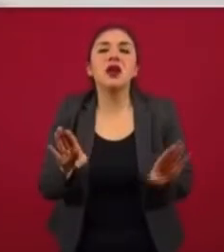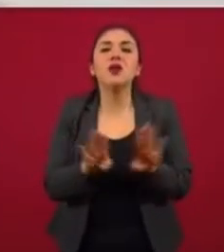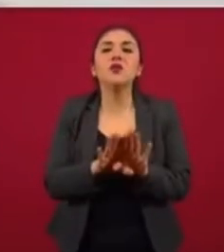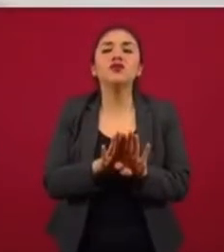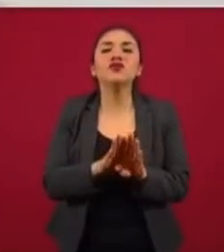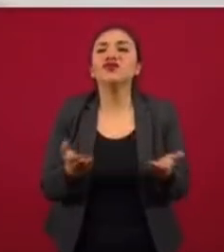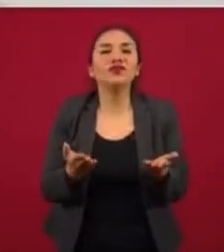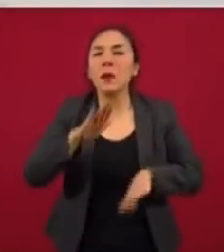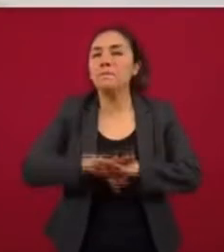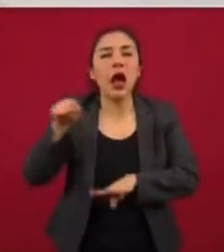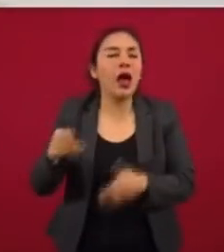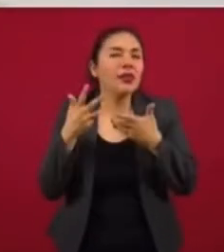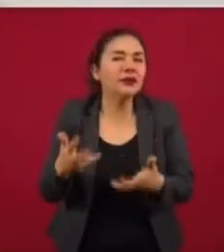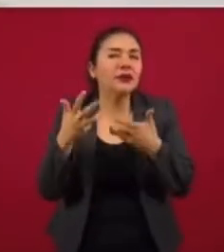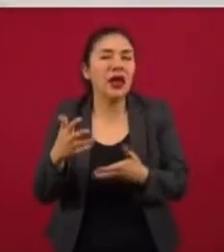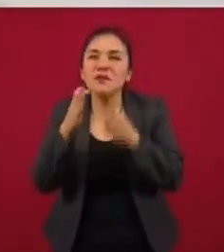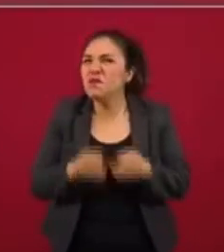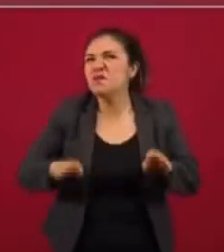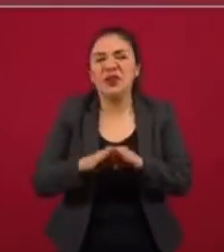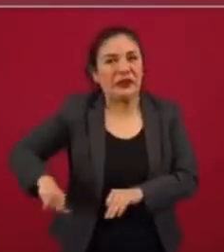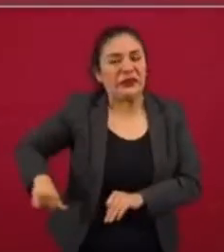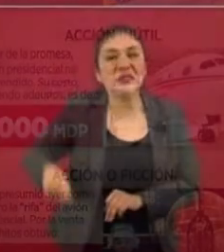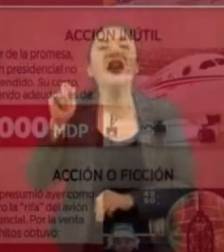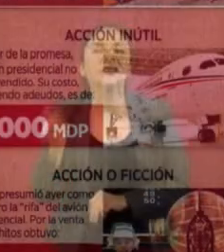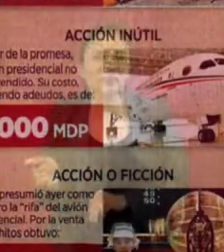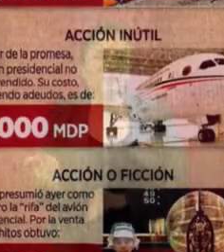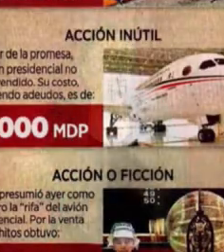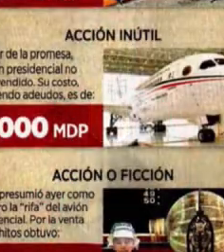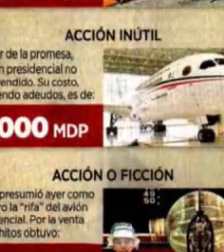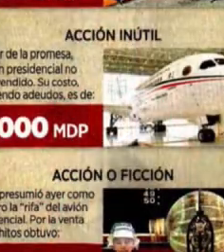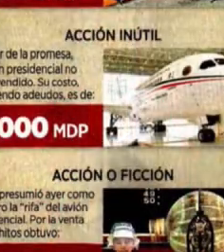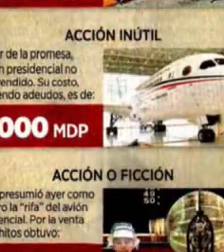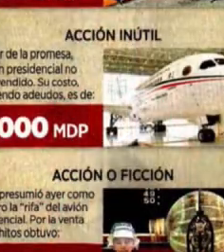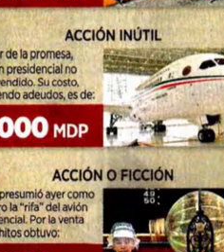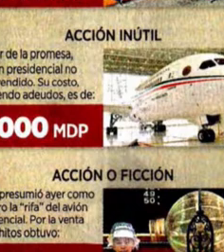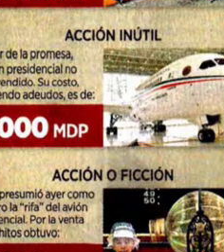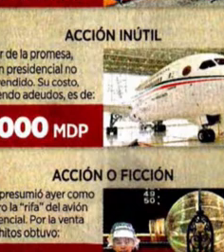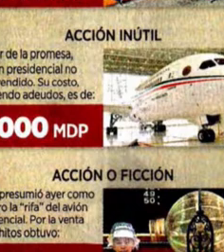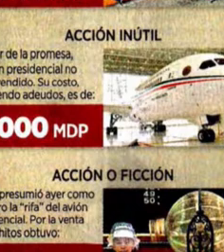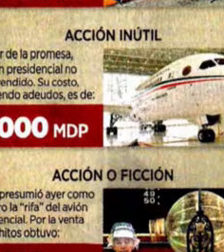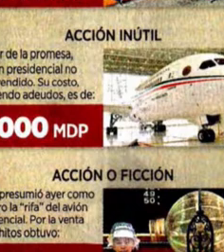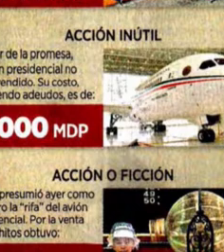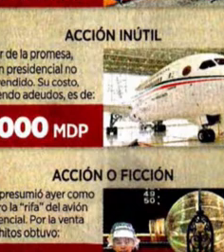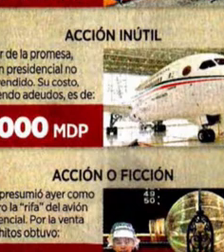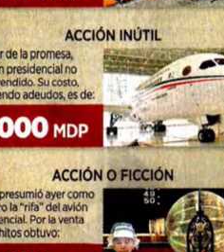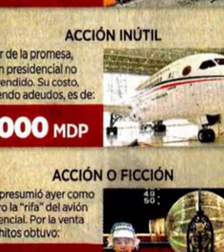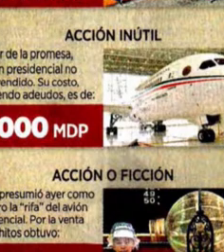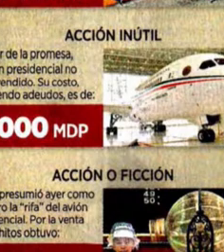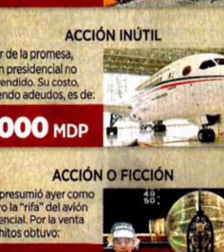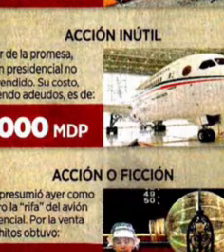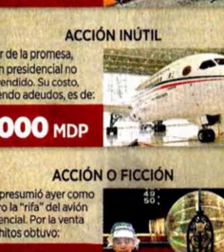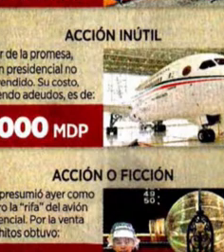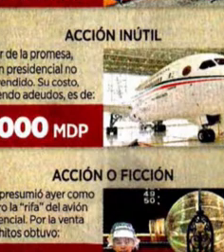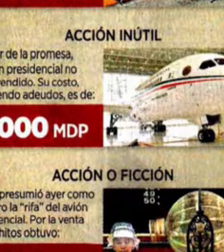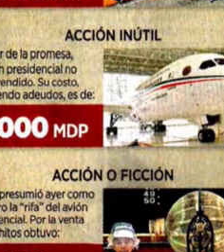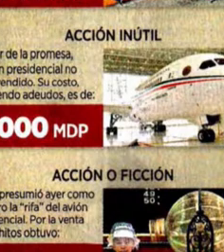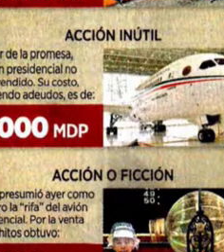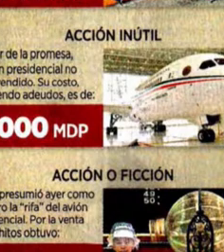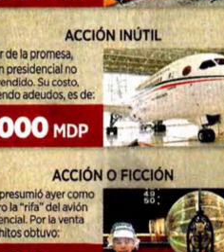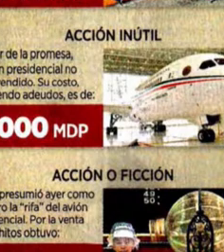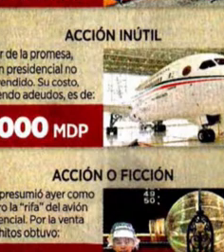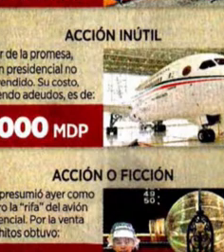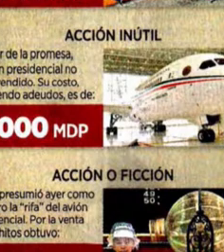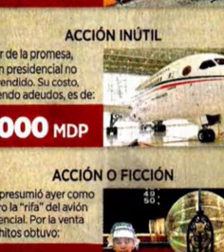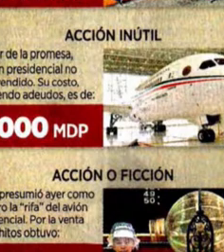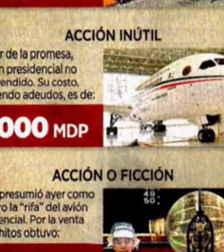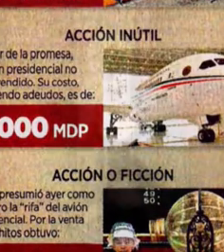lo que más les importa es quitarnos el presupuesto para decirlo